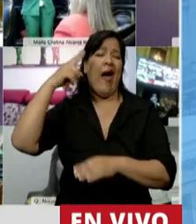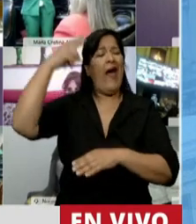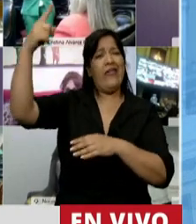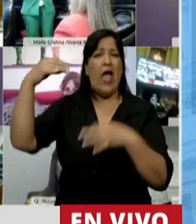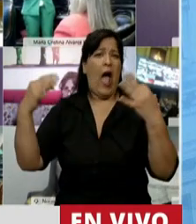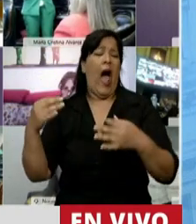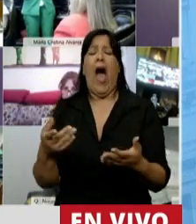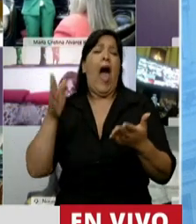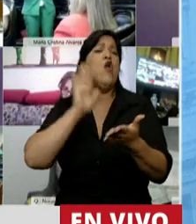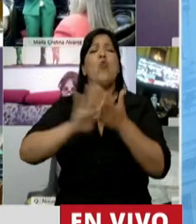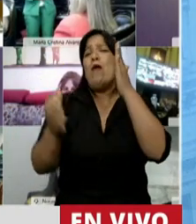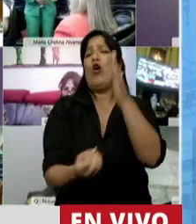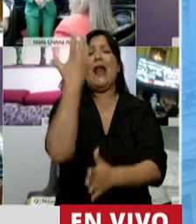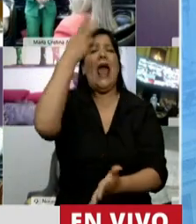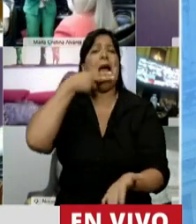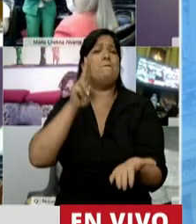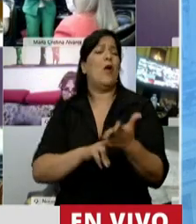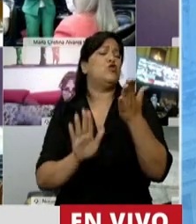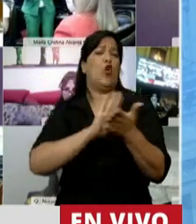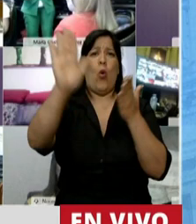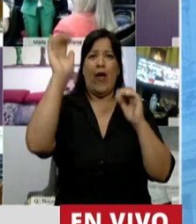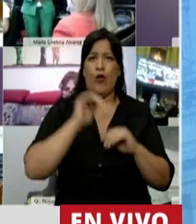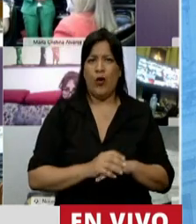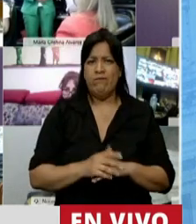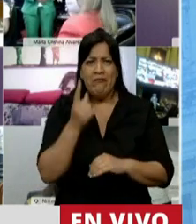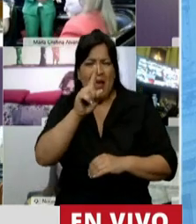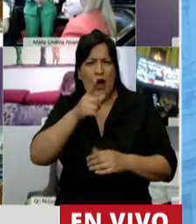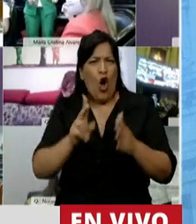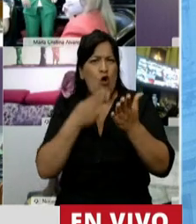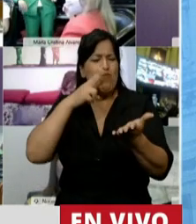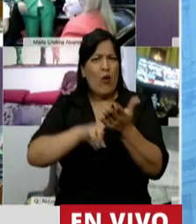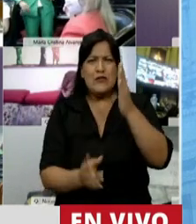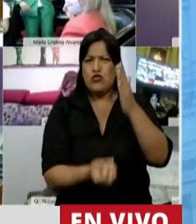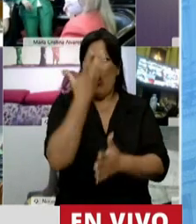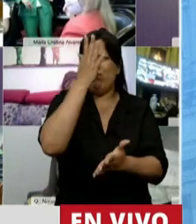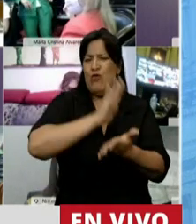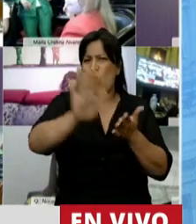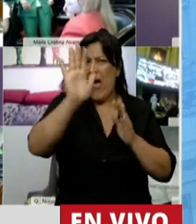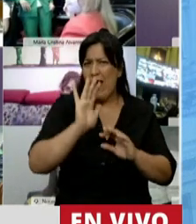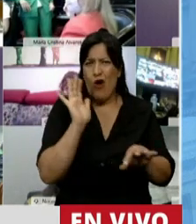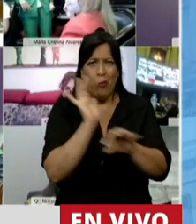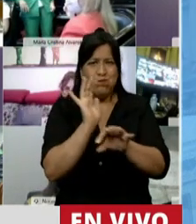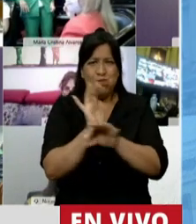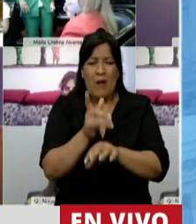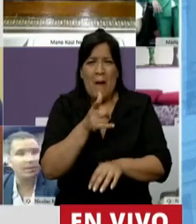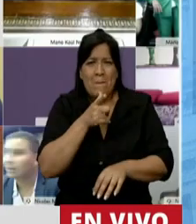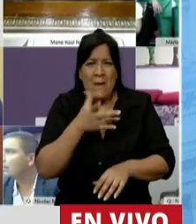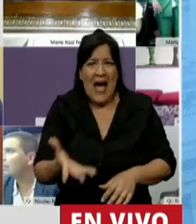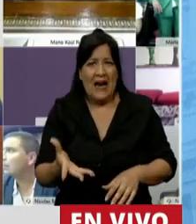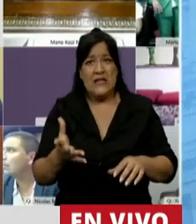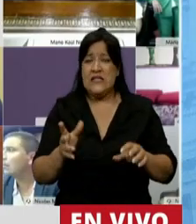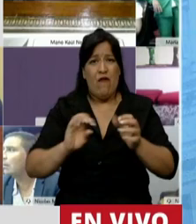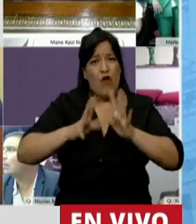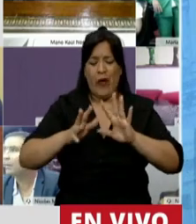un nuevo impuesto. Pero como un nuevo impuesto es casi como que desagradable presentarlo